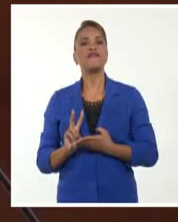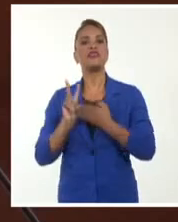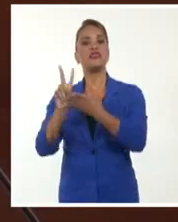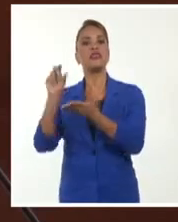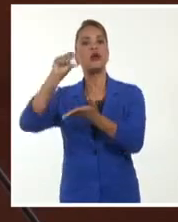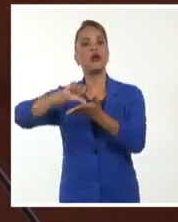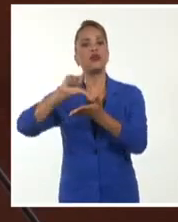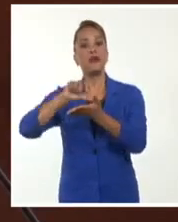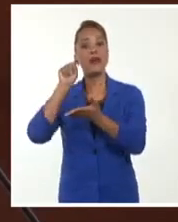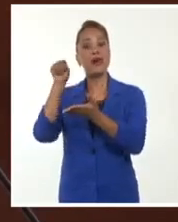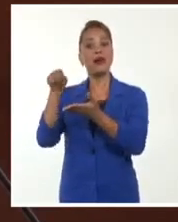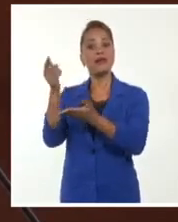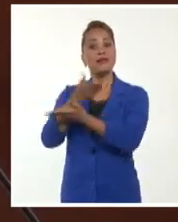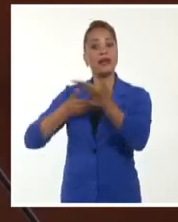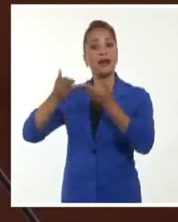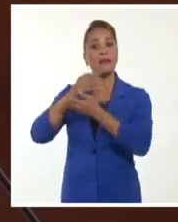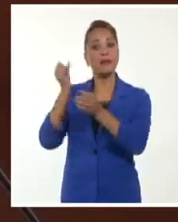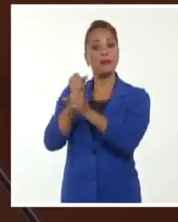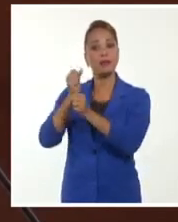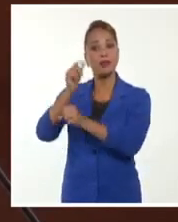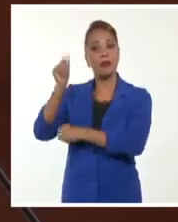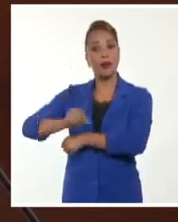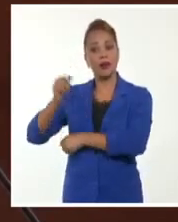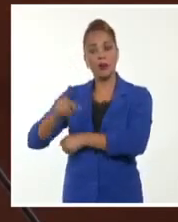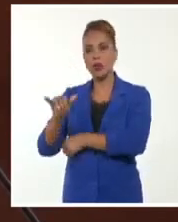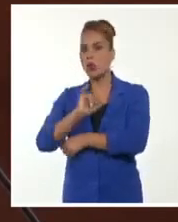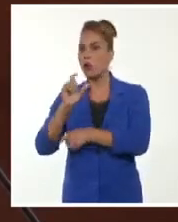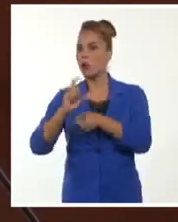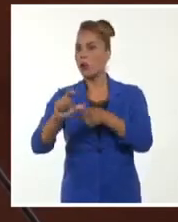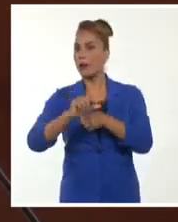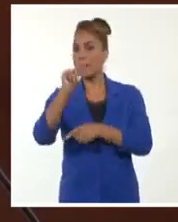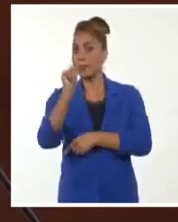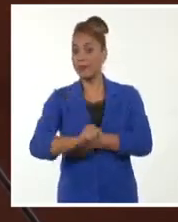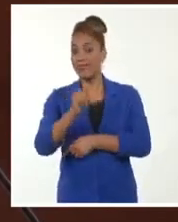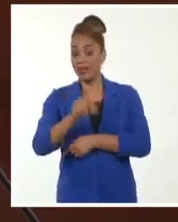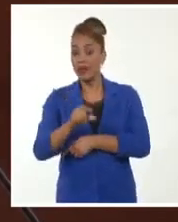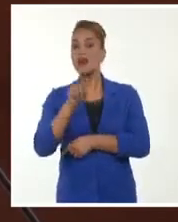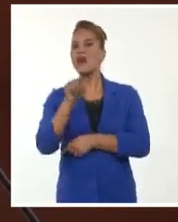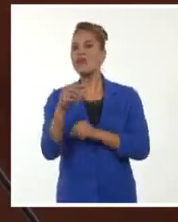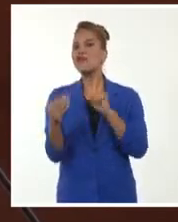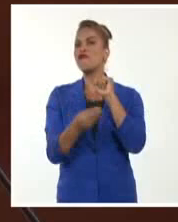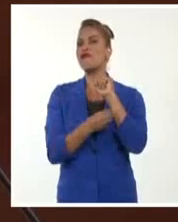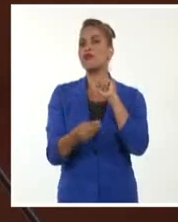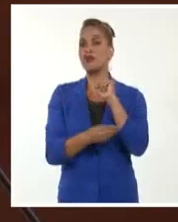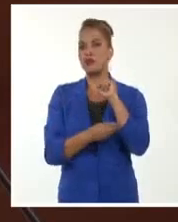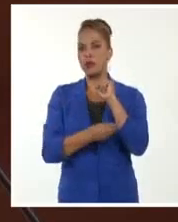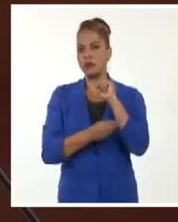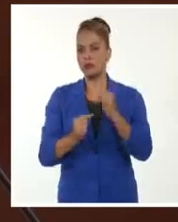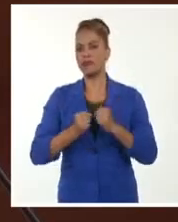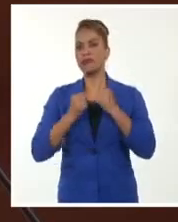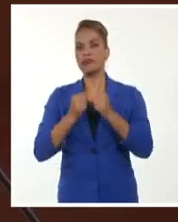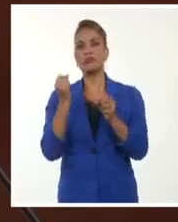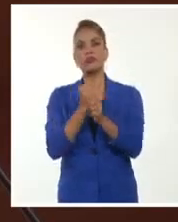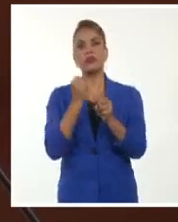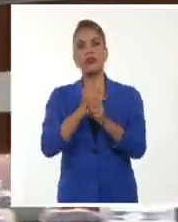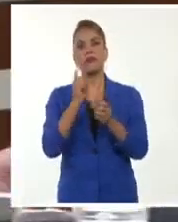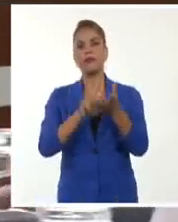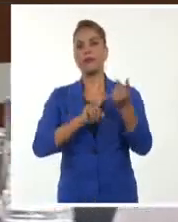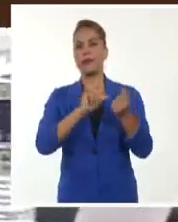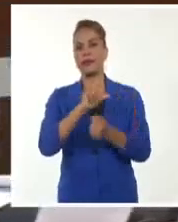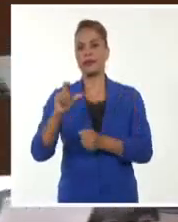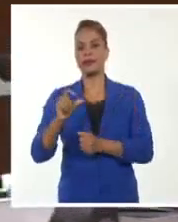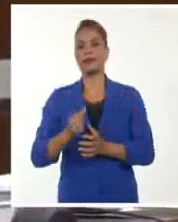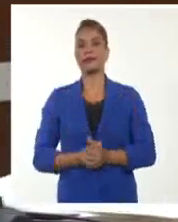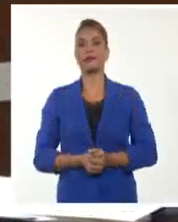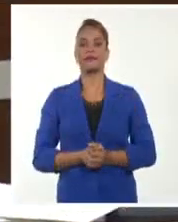y se intercambia con la clase obrera y también con el campesinado, que son fortalezas en el trabajo del partido. Se